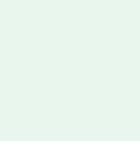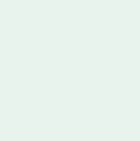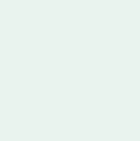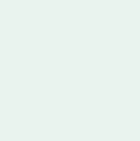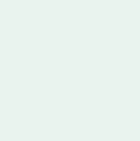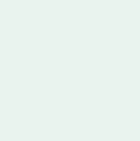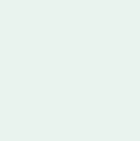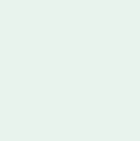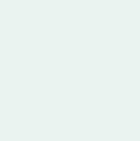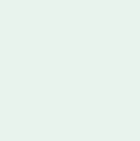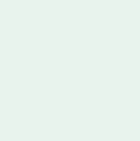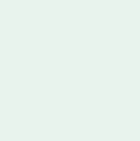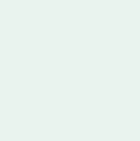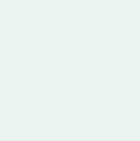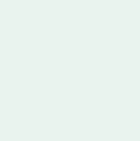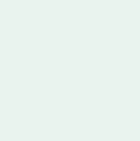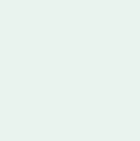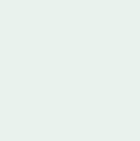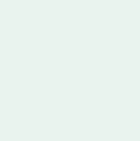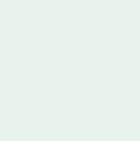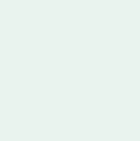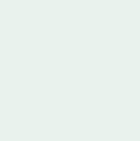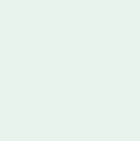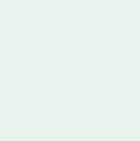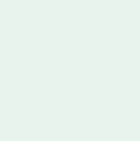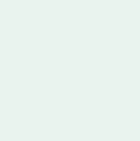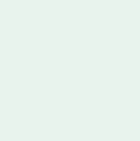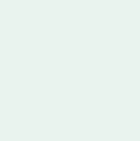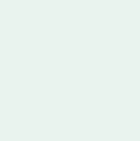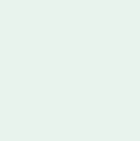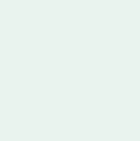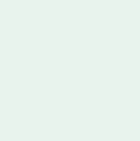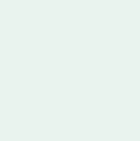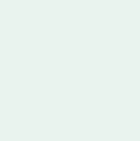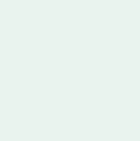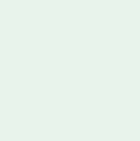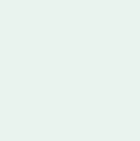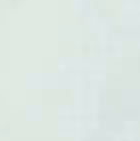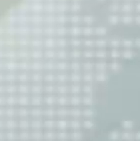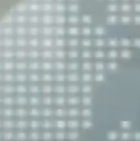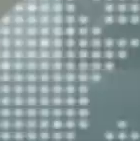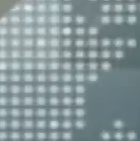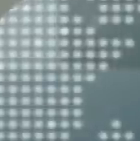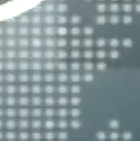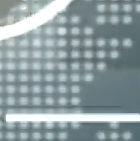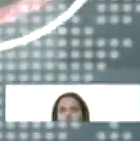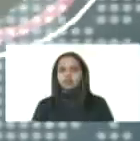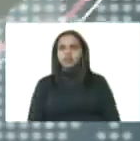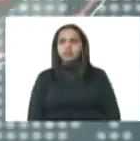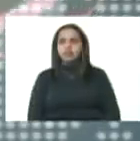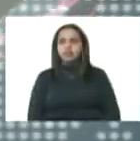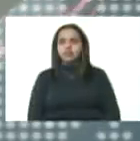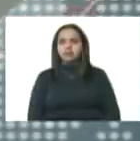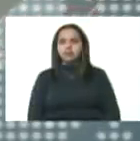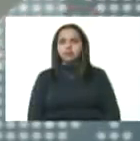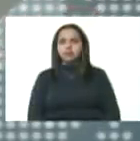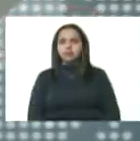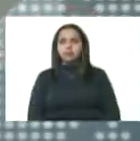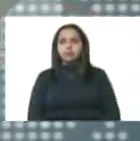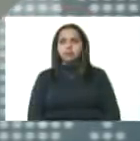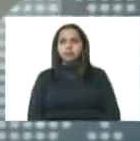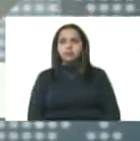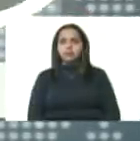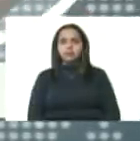población, cuidando la vida por encima de cualquier cosa. Nada importa más que la vida, más que la